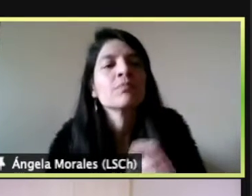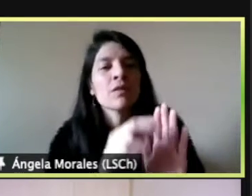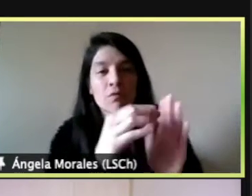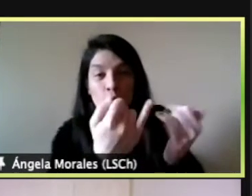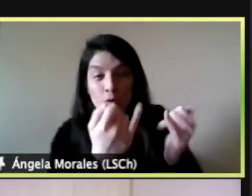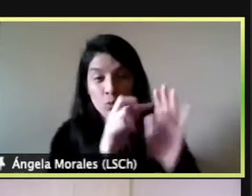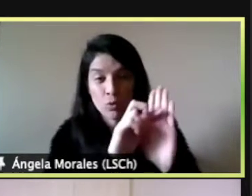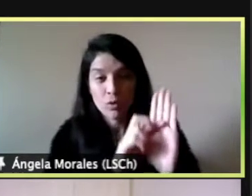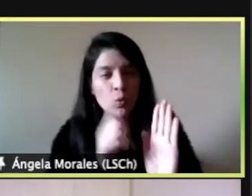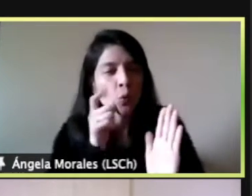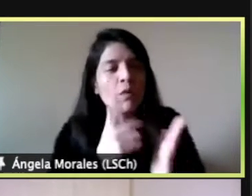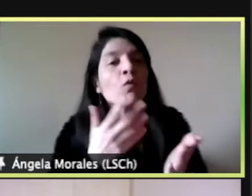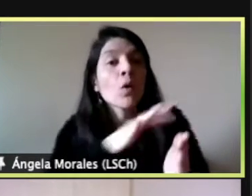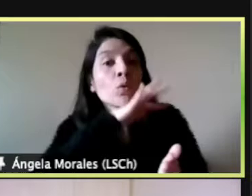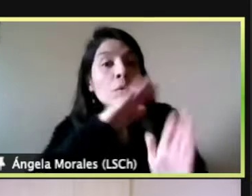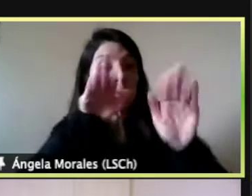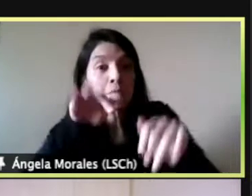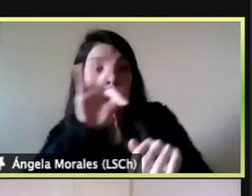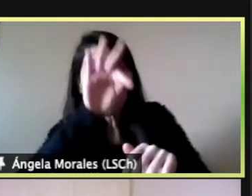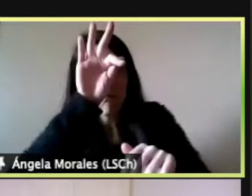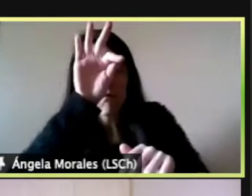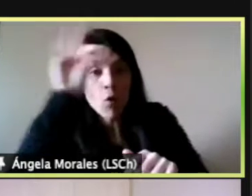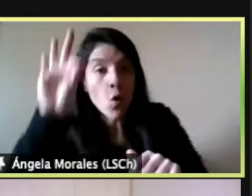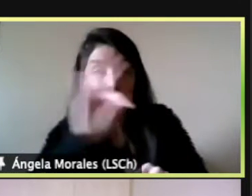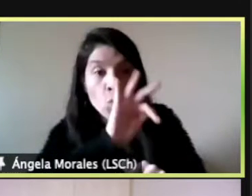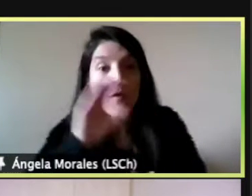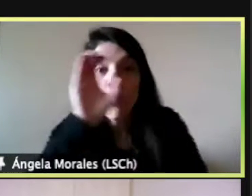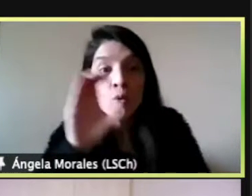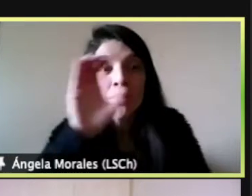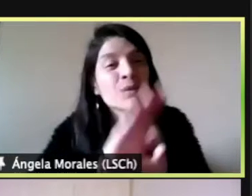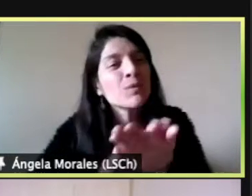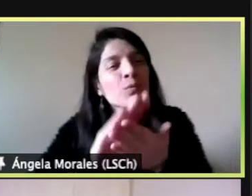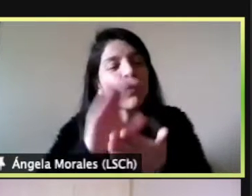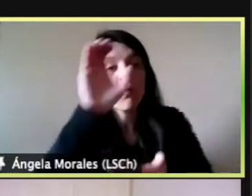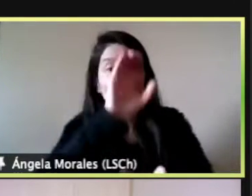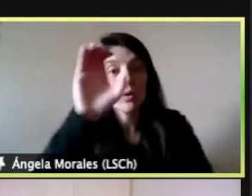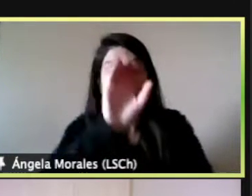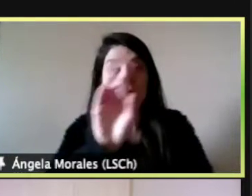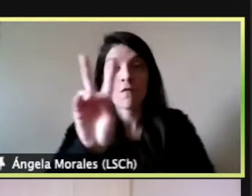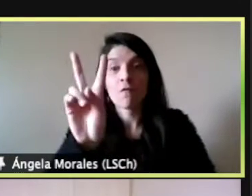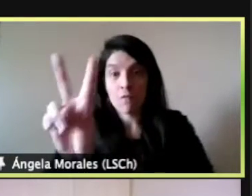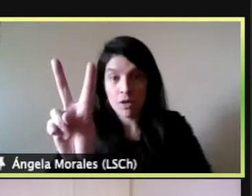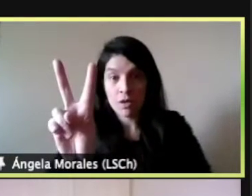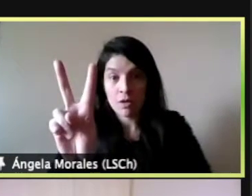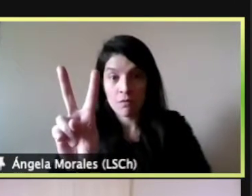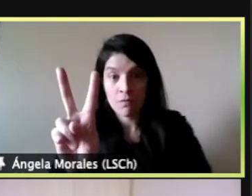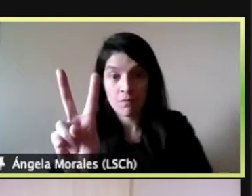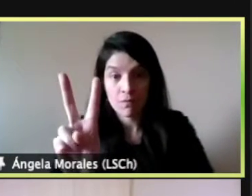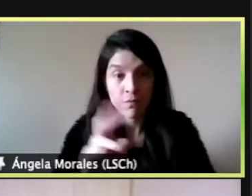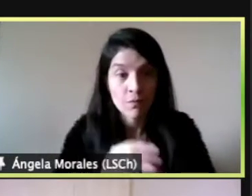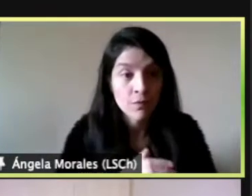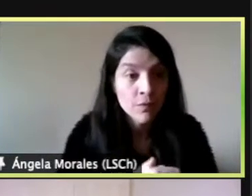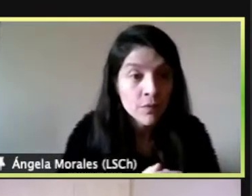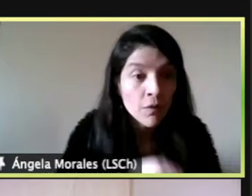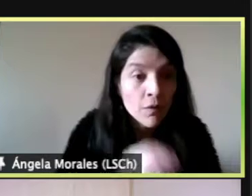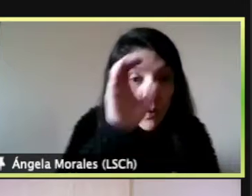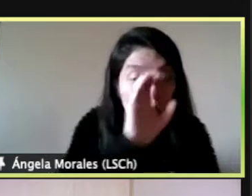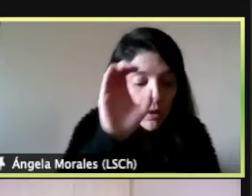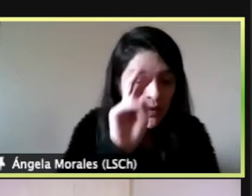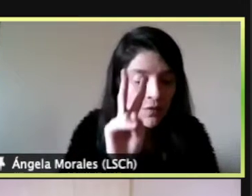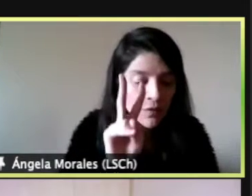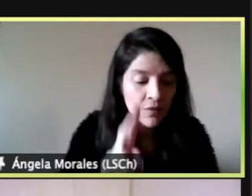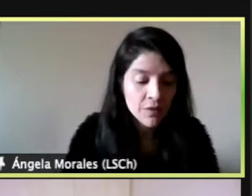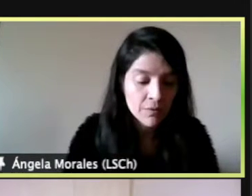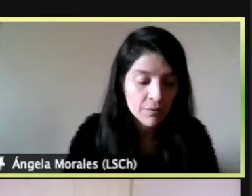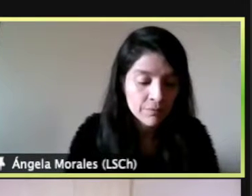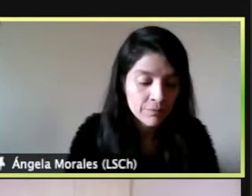de buscar. Entonces voy a utilizar buscar B y buscar, no, en realidad buscar B por ahora. Ya, ¿qué es lo